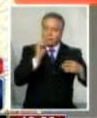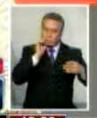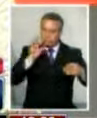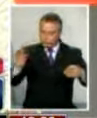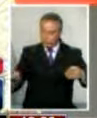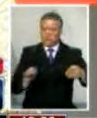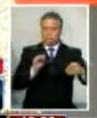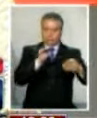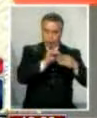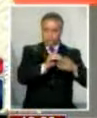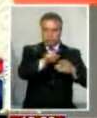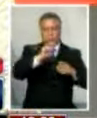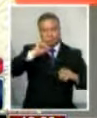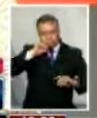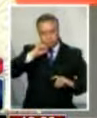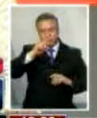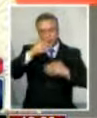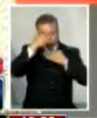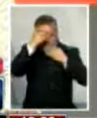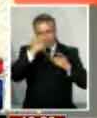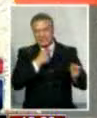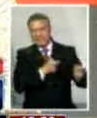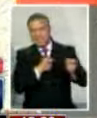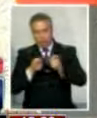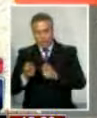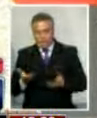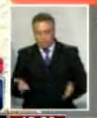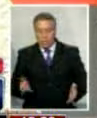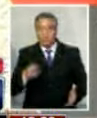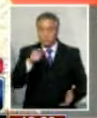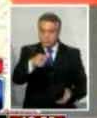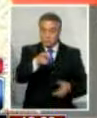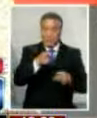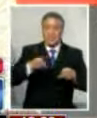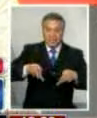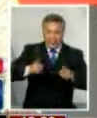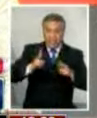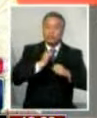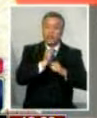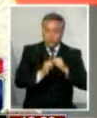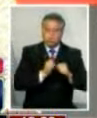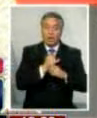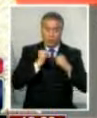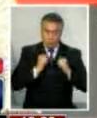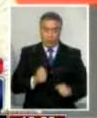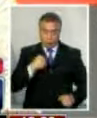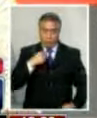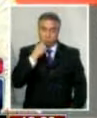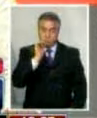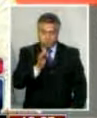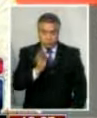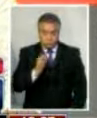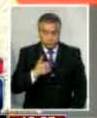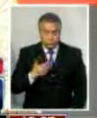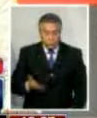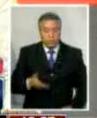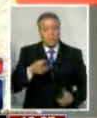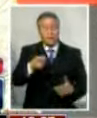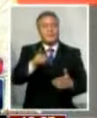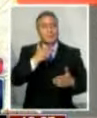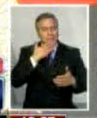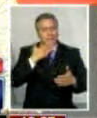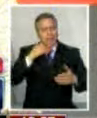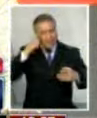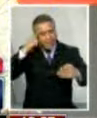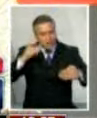como terrorismo, que para el derecho internacional que puedo comentar, tiene que también que ver con